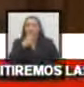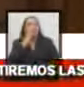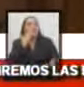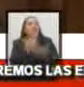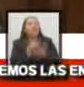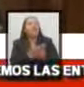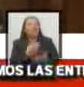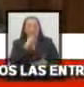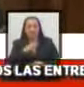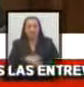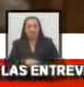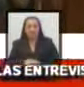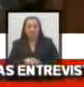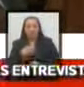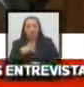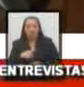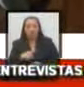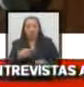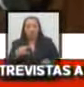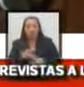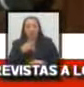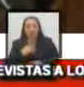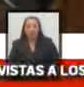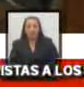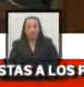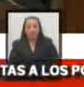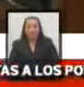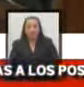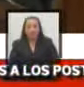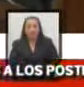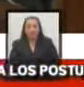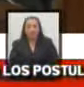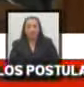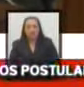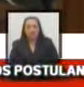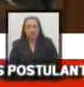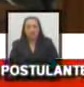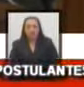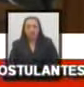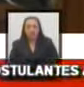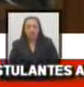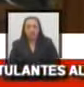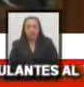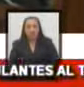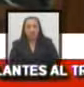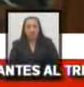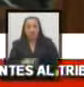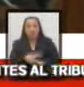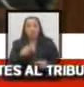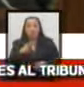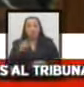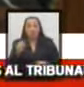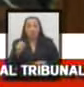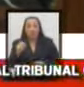cara. Uno de ellos se opuso a que quitáramos una cosa muy importante en la ley de violencia, que le quitamos lo que fuera